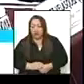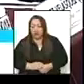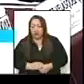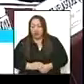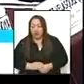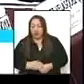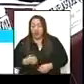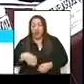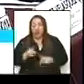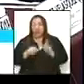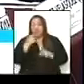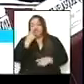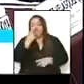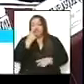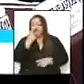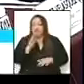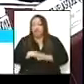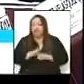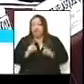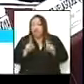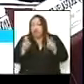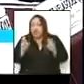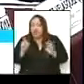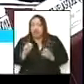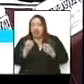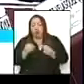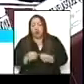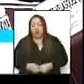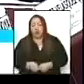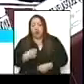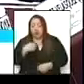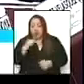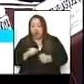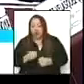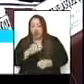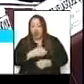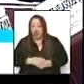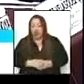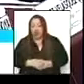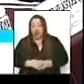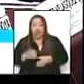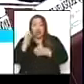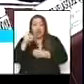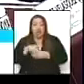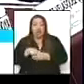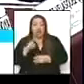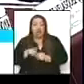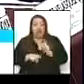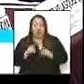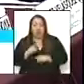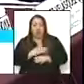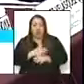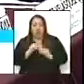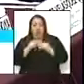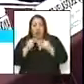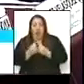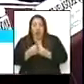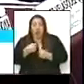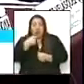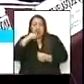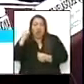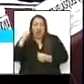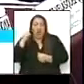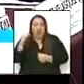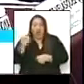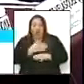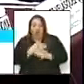respingo político alrededor de este tema, ¿no? Porque yo recuerdo que en la campaña del 2011 un grupo feminista